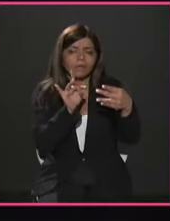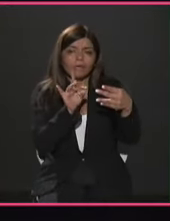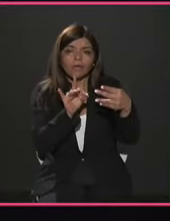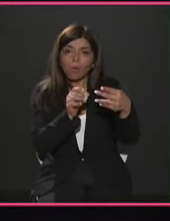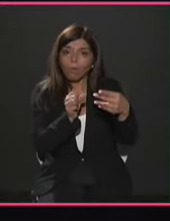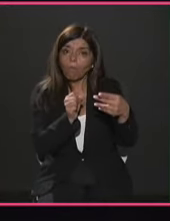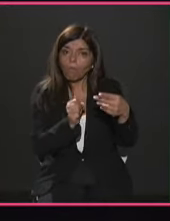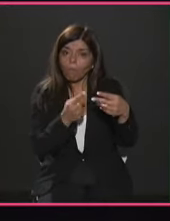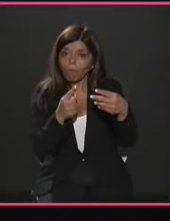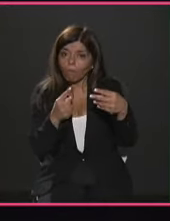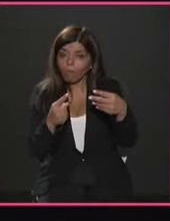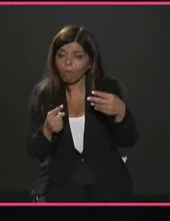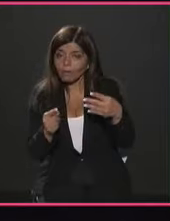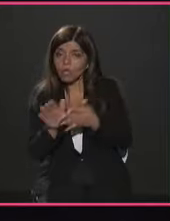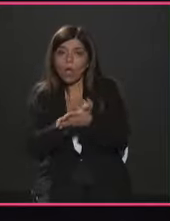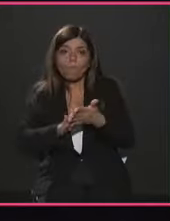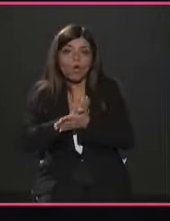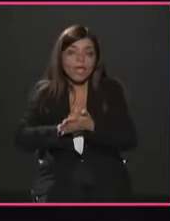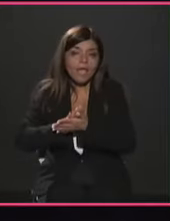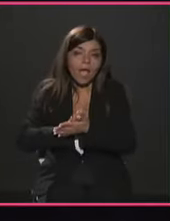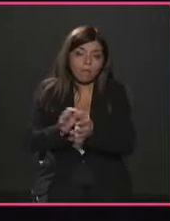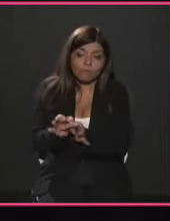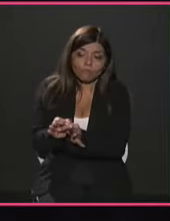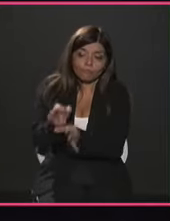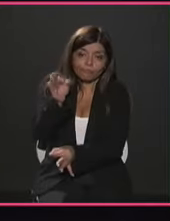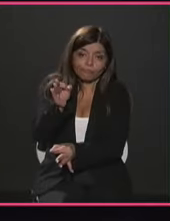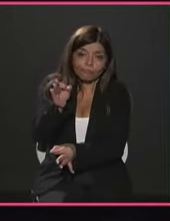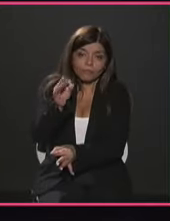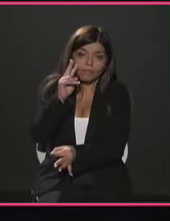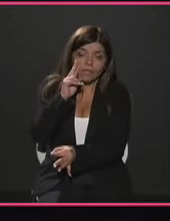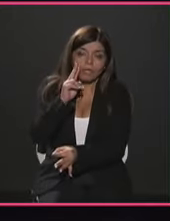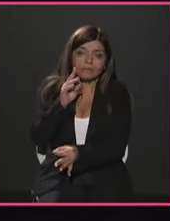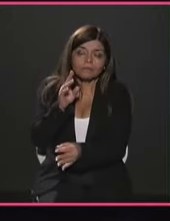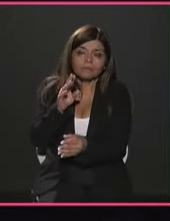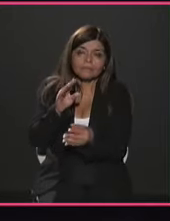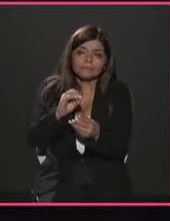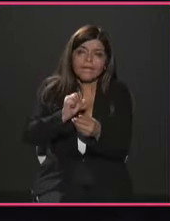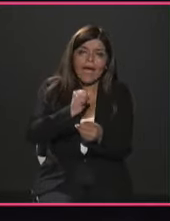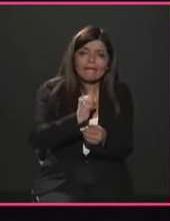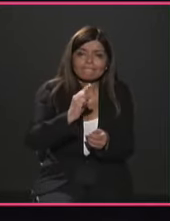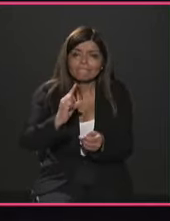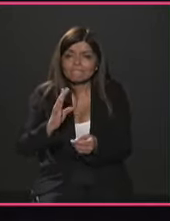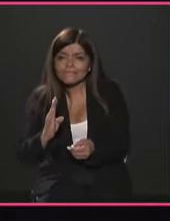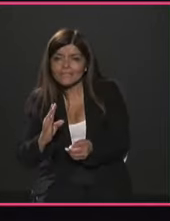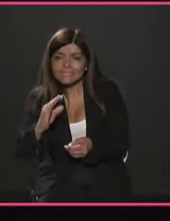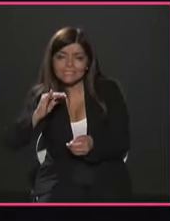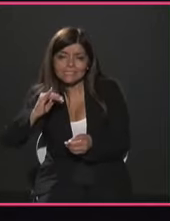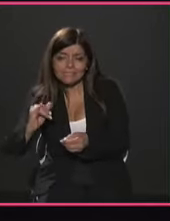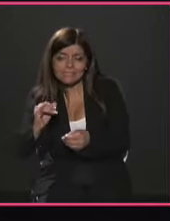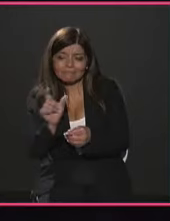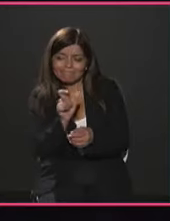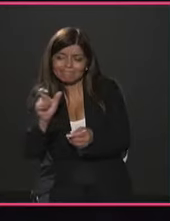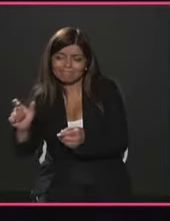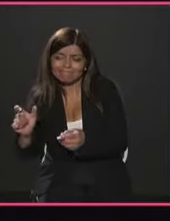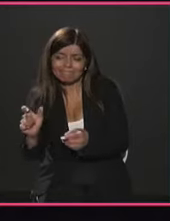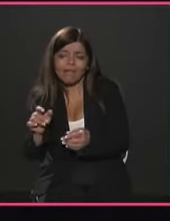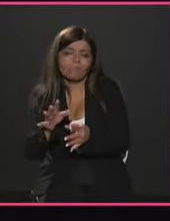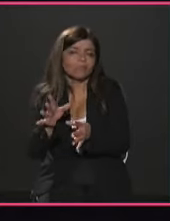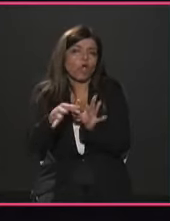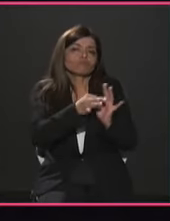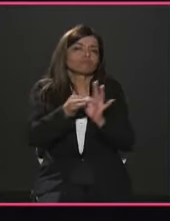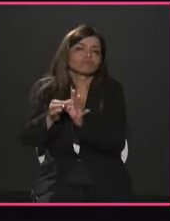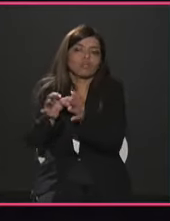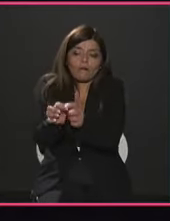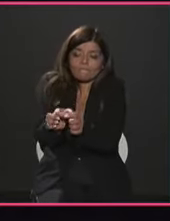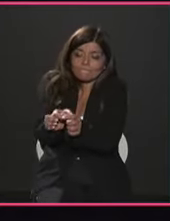una es que con ibg Disculpen por todas las siglas I algo más fácil casi